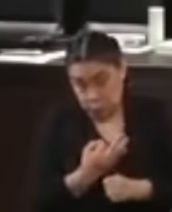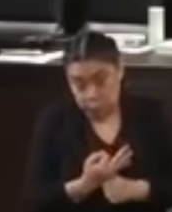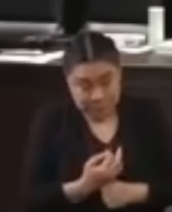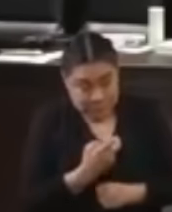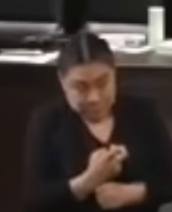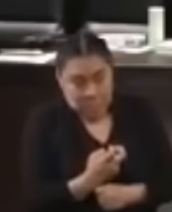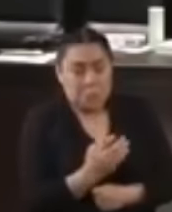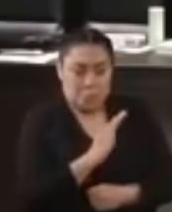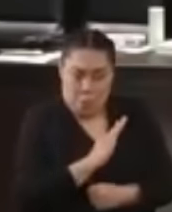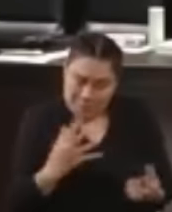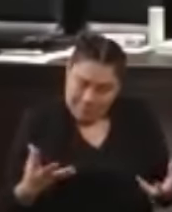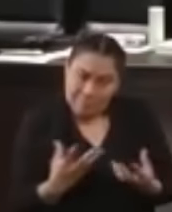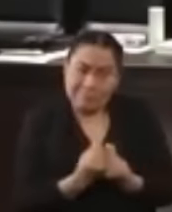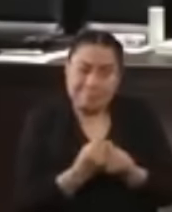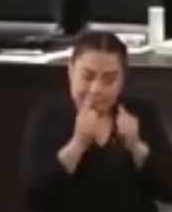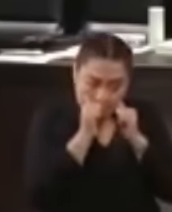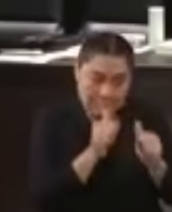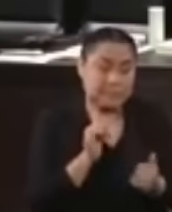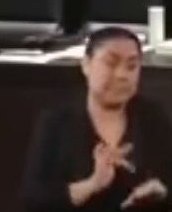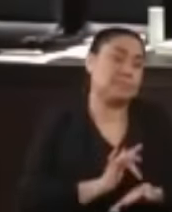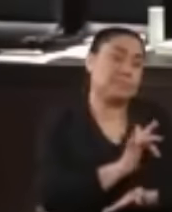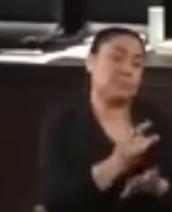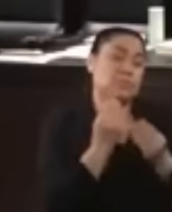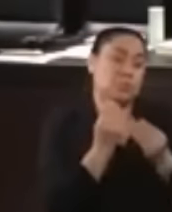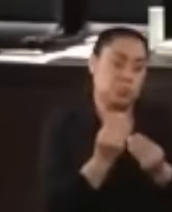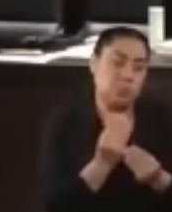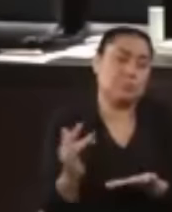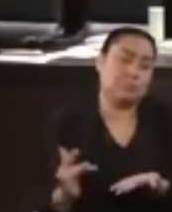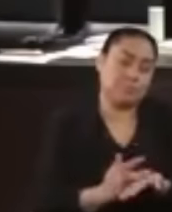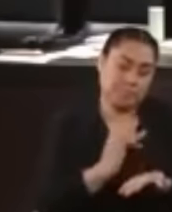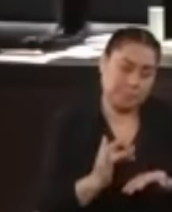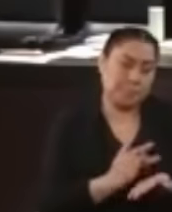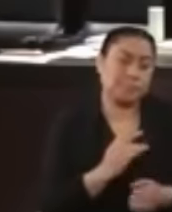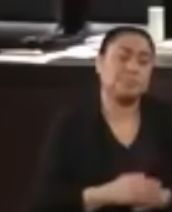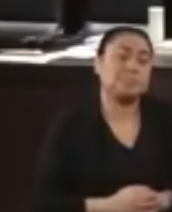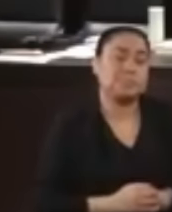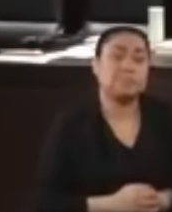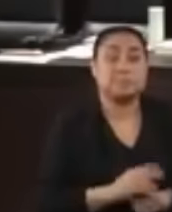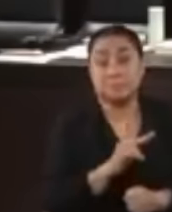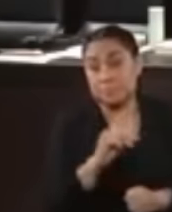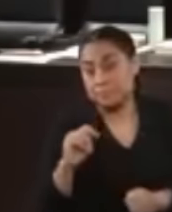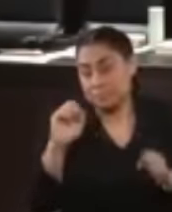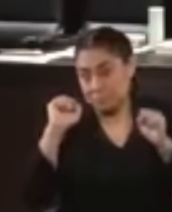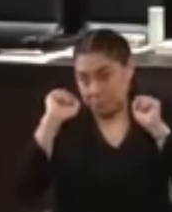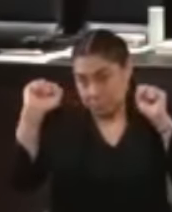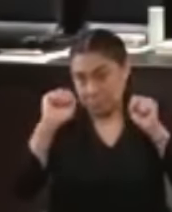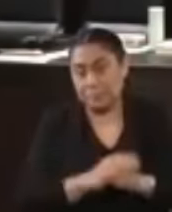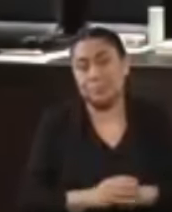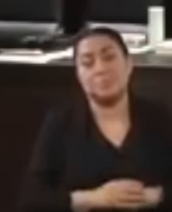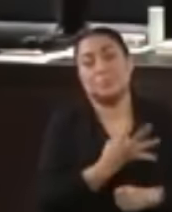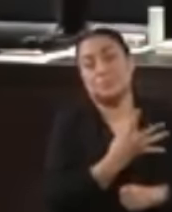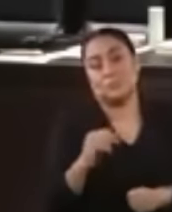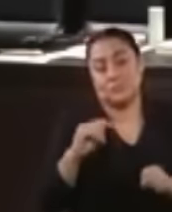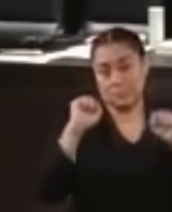podremos empujar juntos. Muchas gracias por su apoyo y que viva el Partido del Trabajo, que viva la